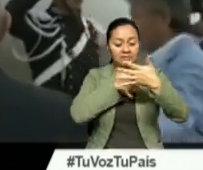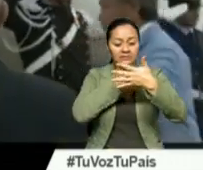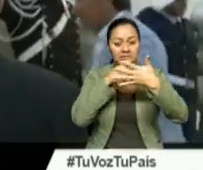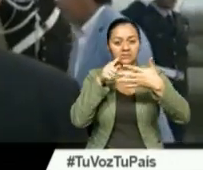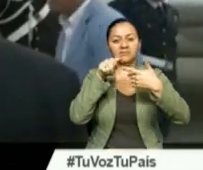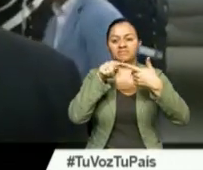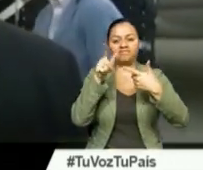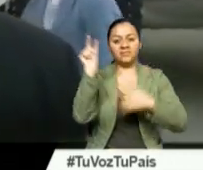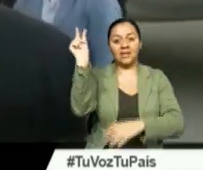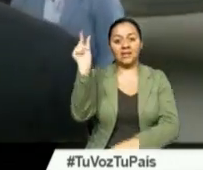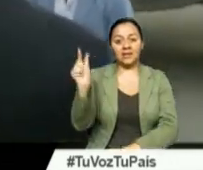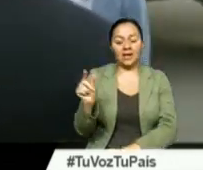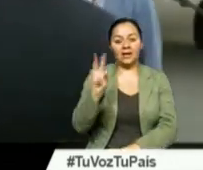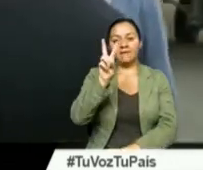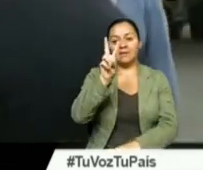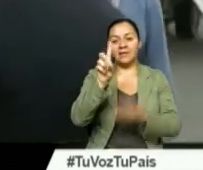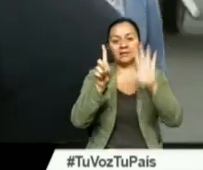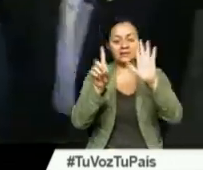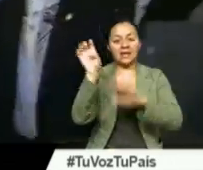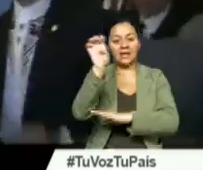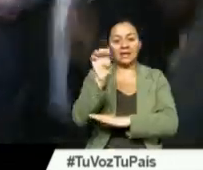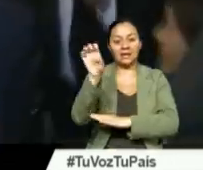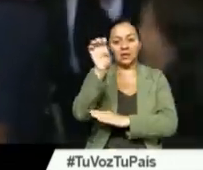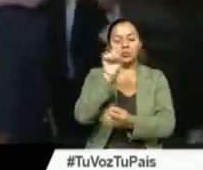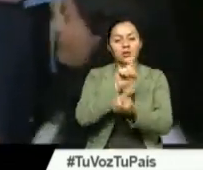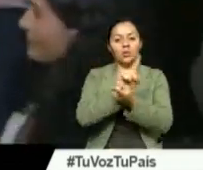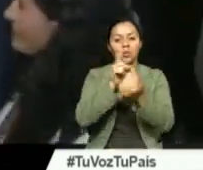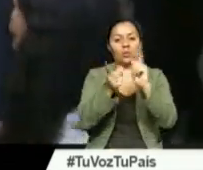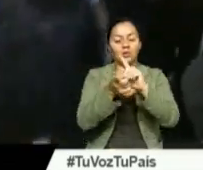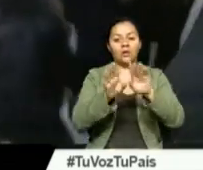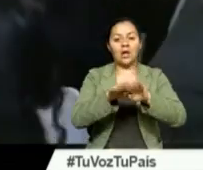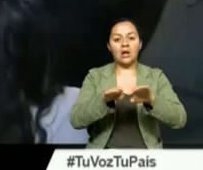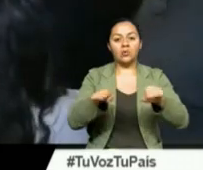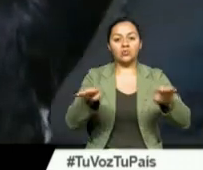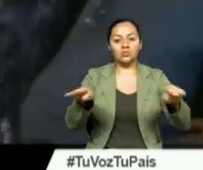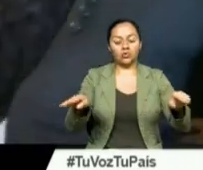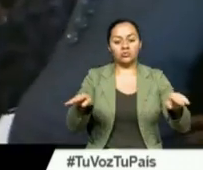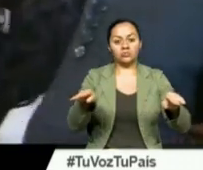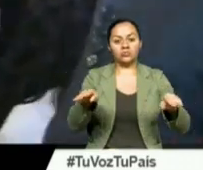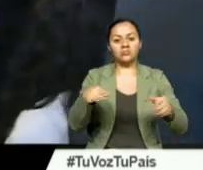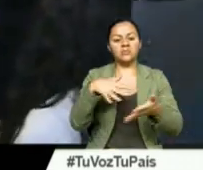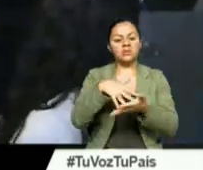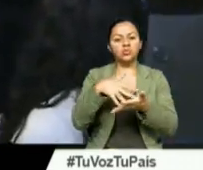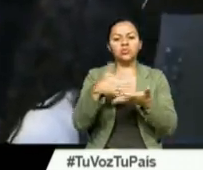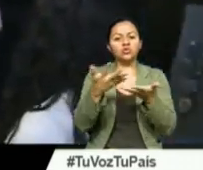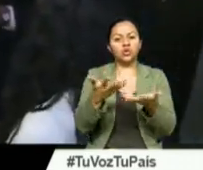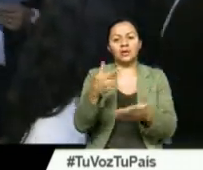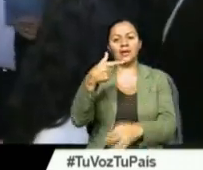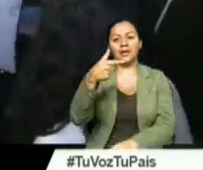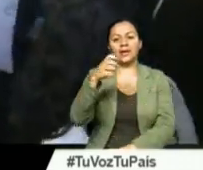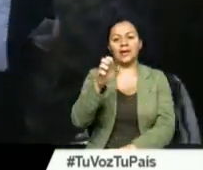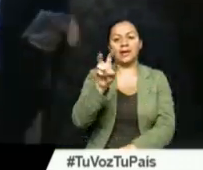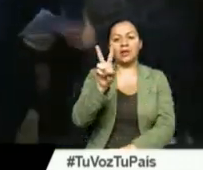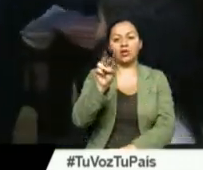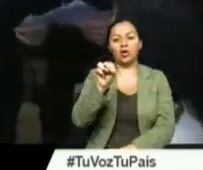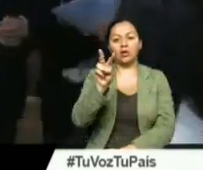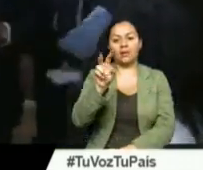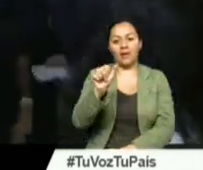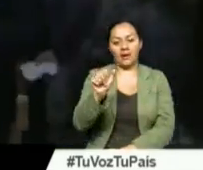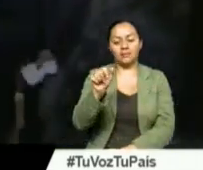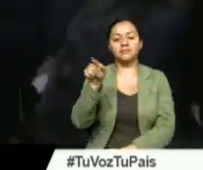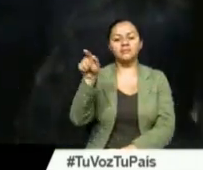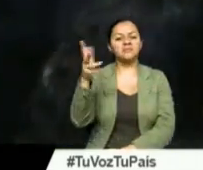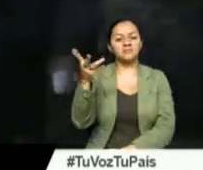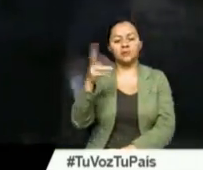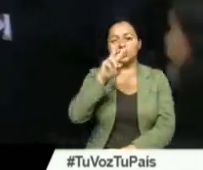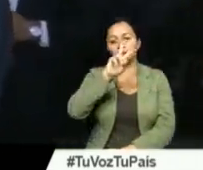Italia, el 26 de enero, se prevé un encuentro con estudiantes de la Universidad de los Estudios de Génova. Entre los asistentes estarán 200